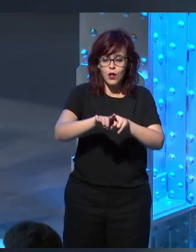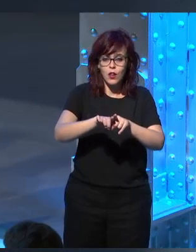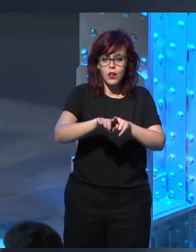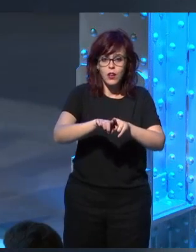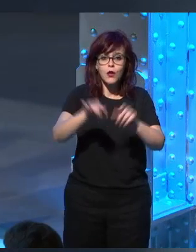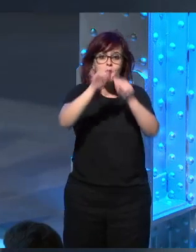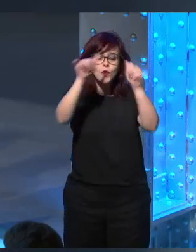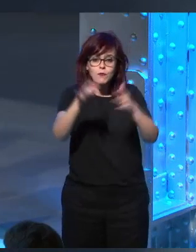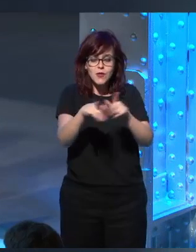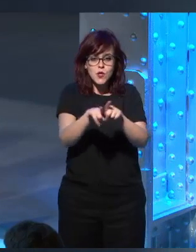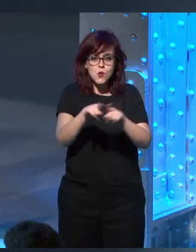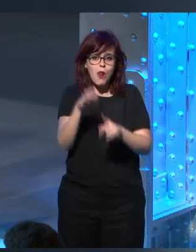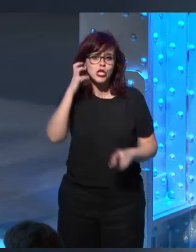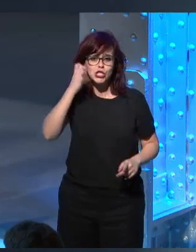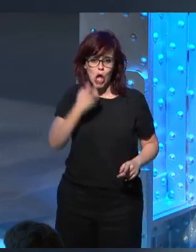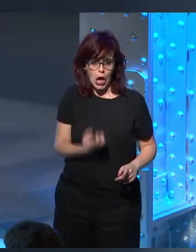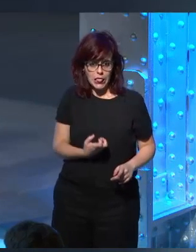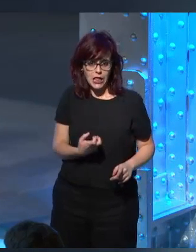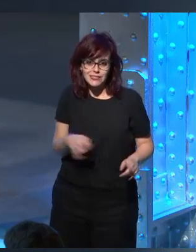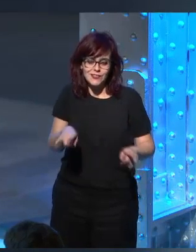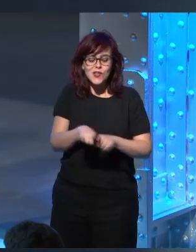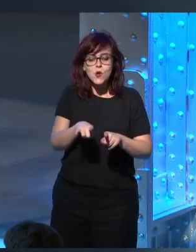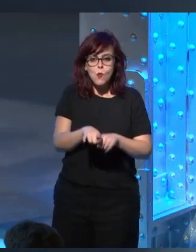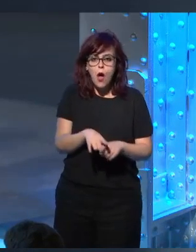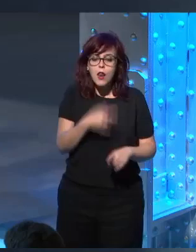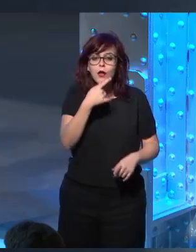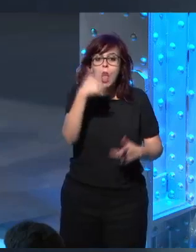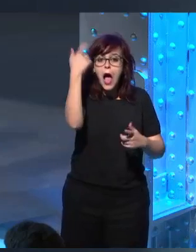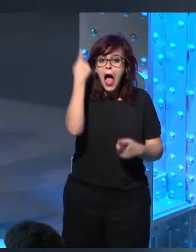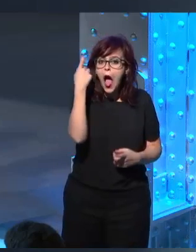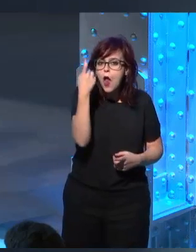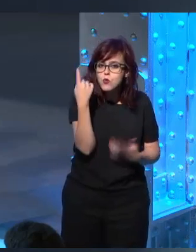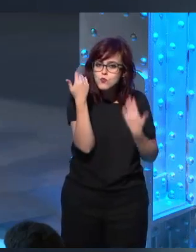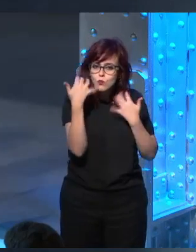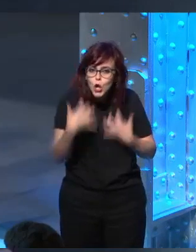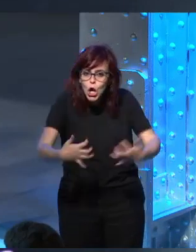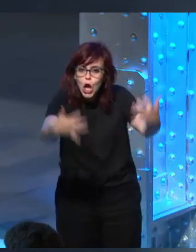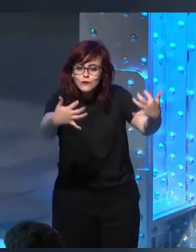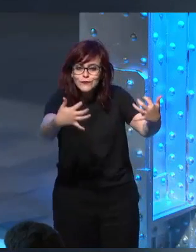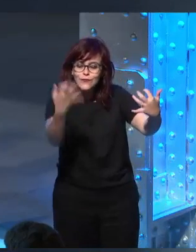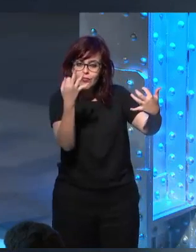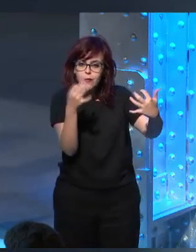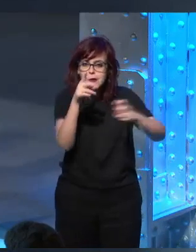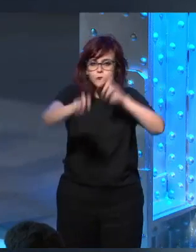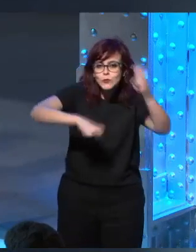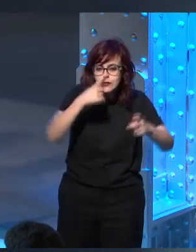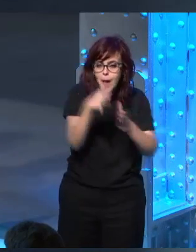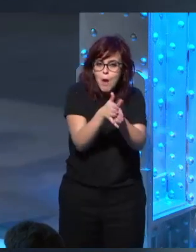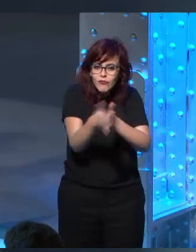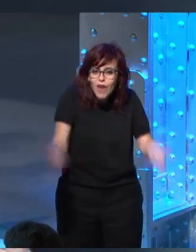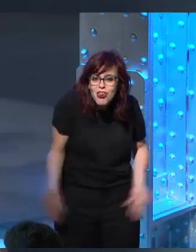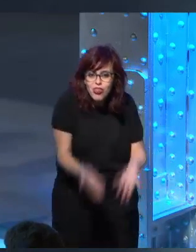de alguna manera socrática, ¿no? Haciendo que los alumnos soben y manipulen y busquen, ¿no? Dando